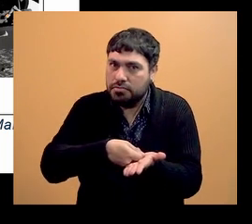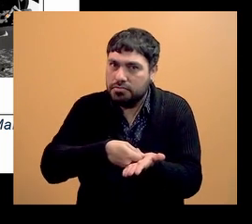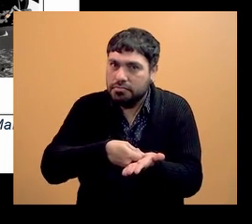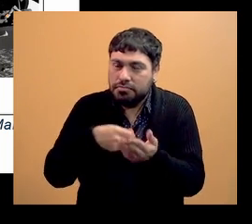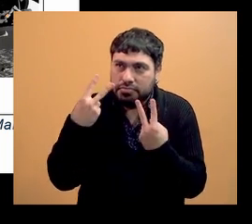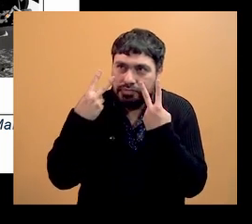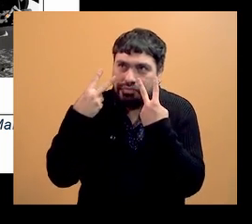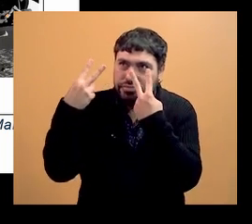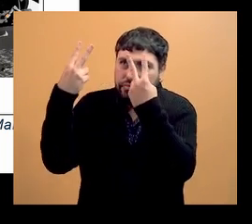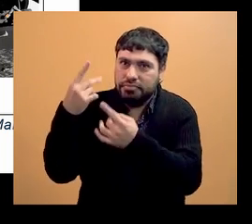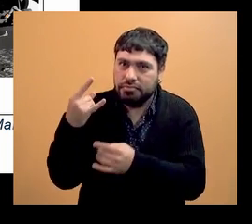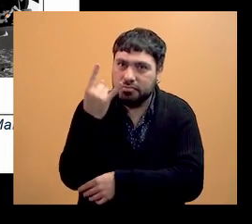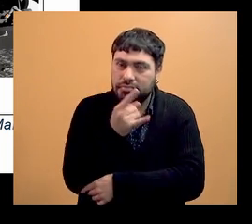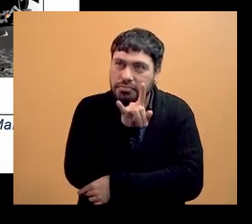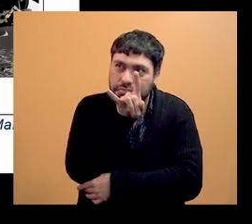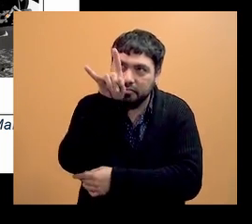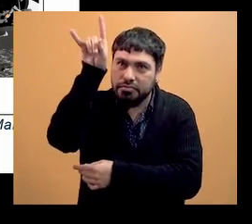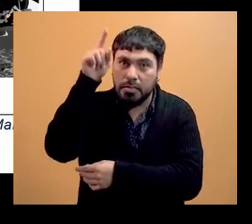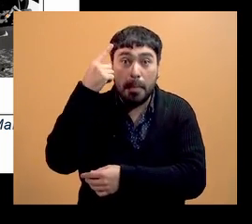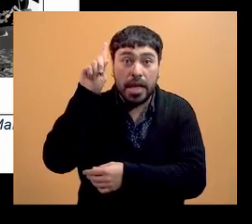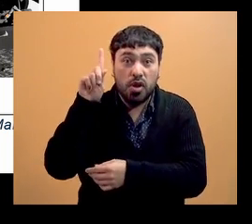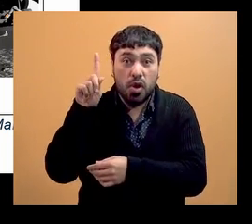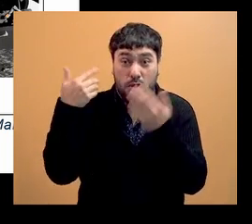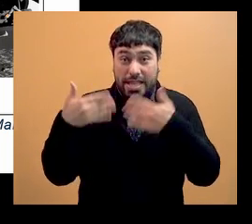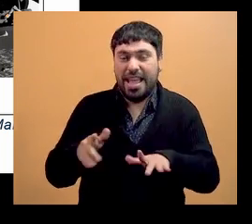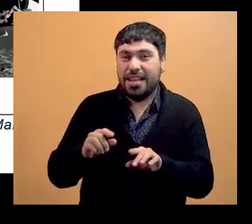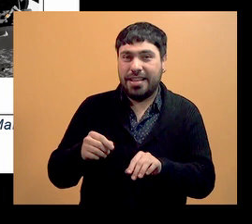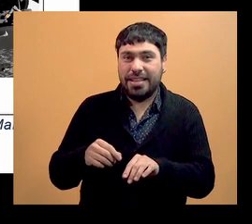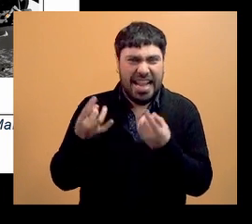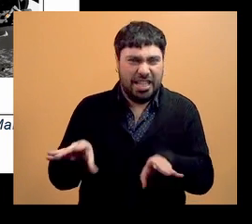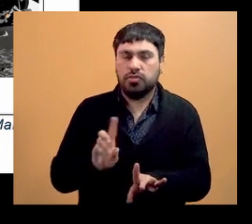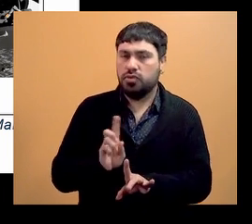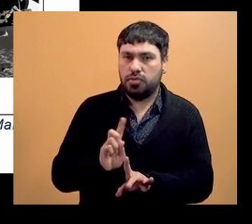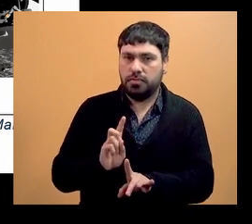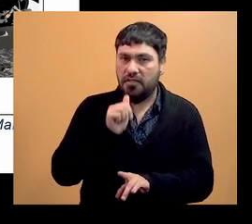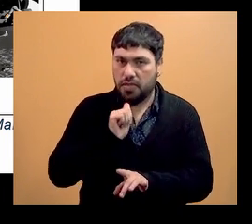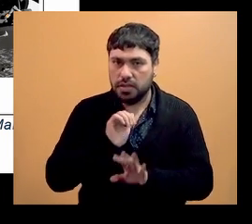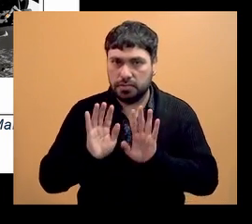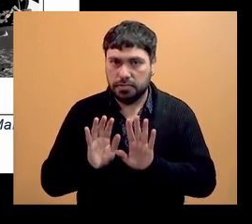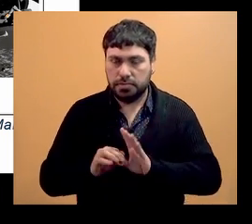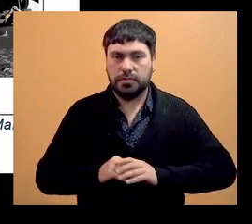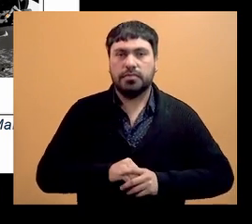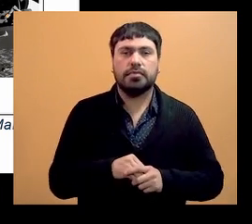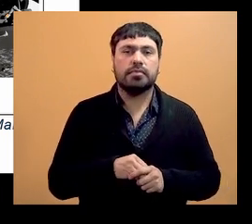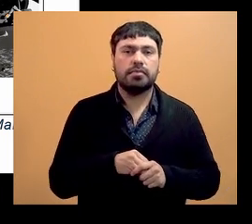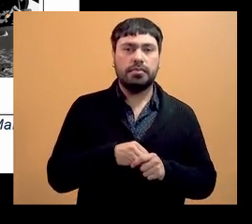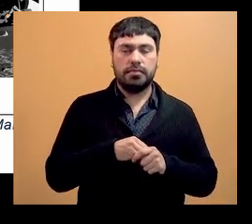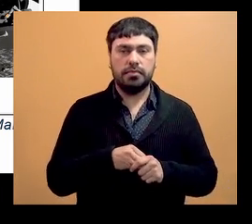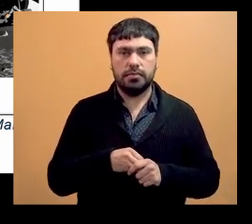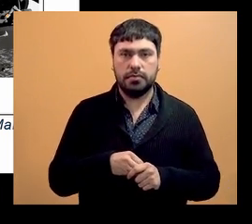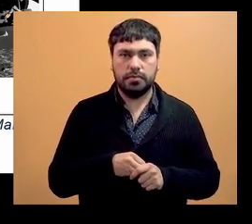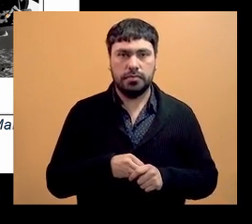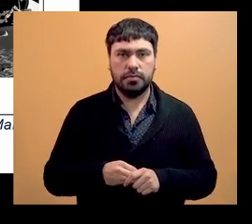Cruise. Así que así de abierto está el turismo espacial. Una de las empresas que está muy abocada a desarrollar esto, ya fuera del concepto